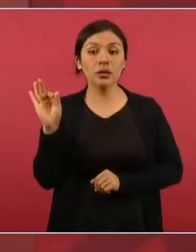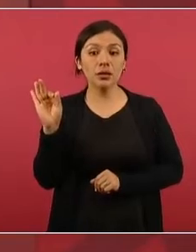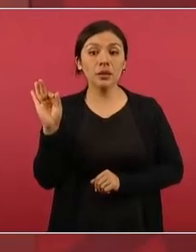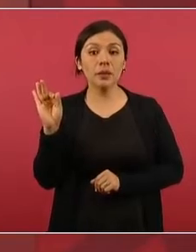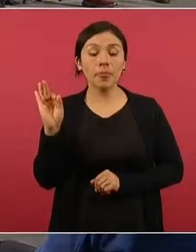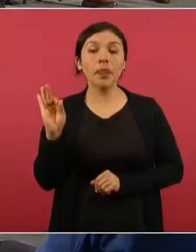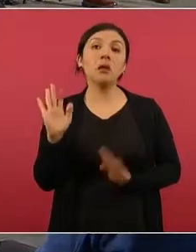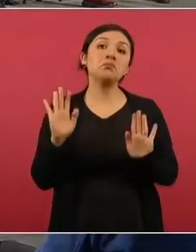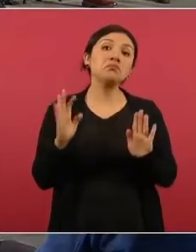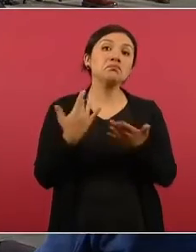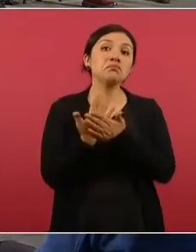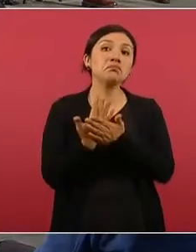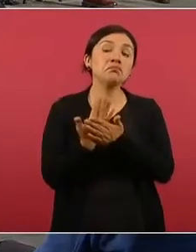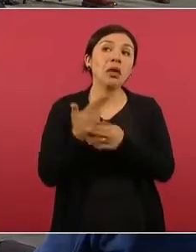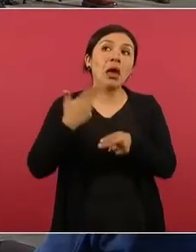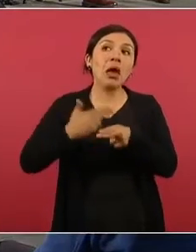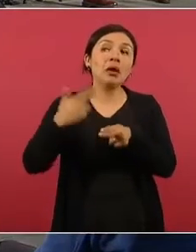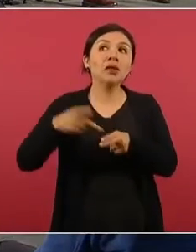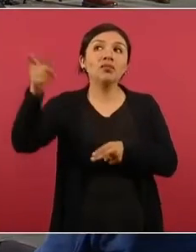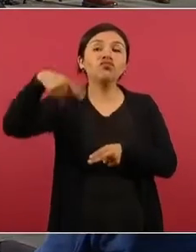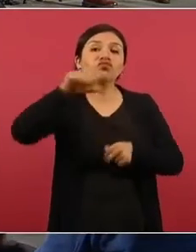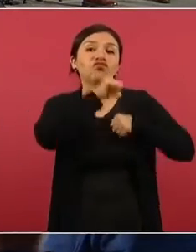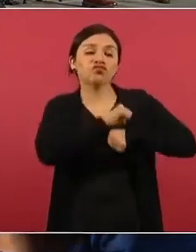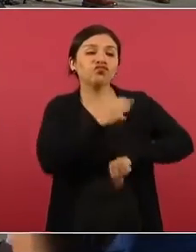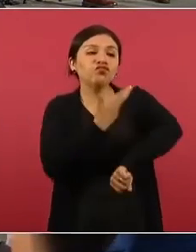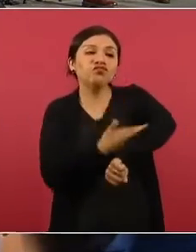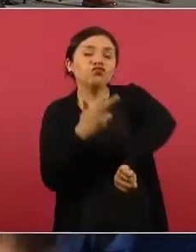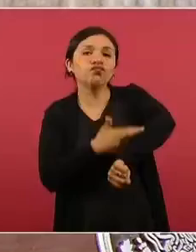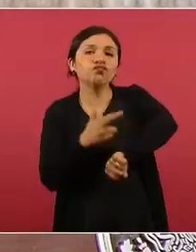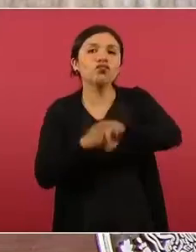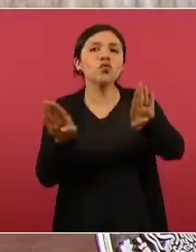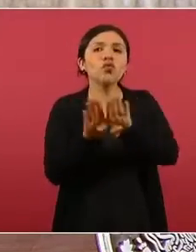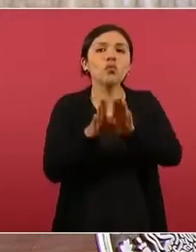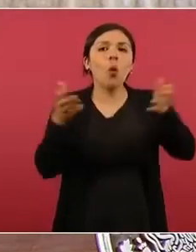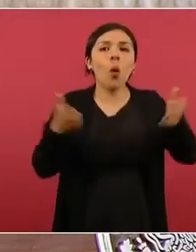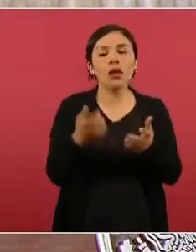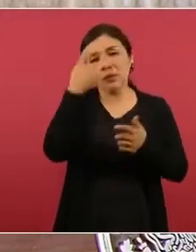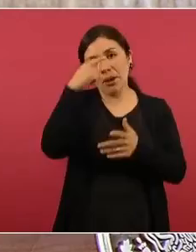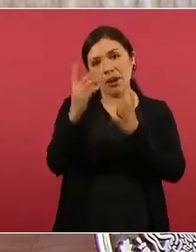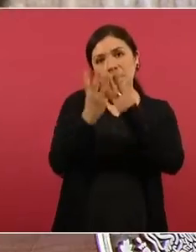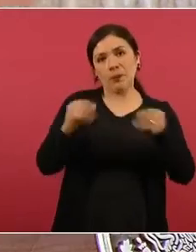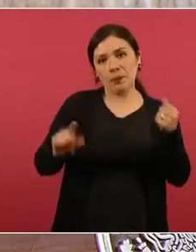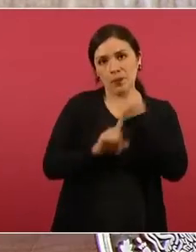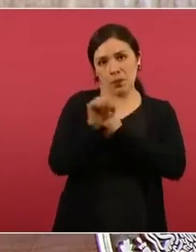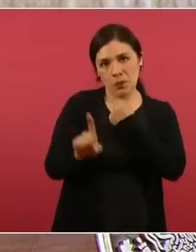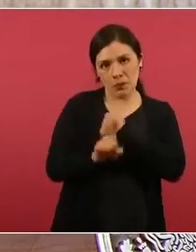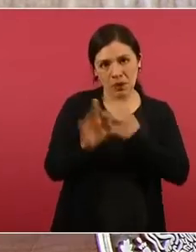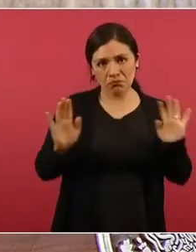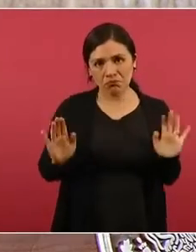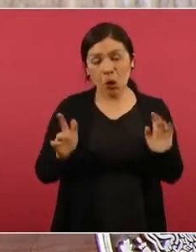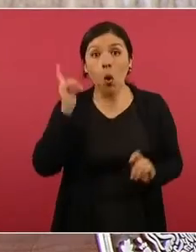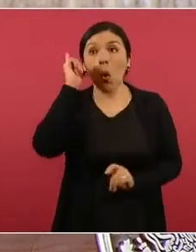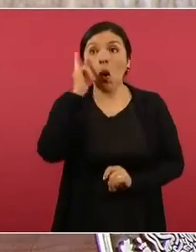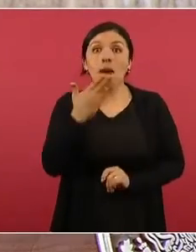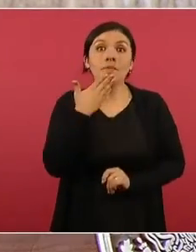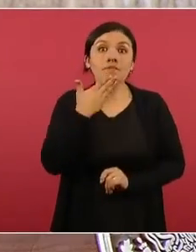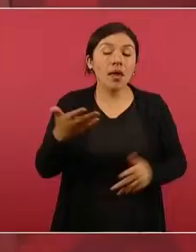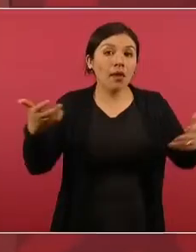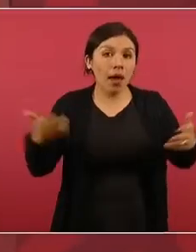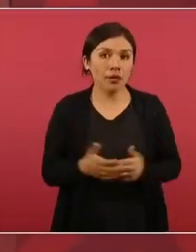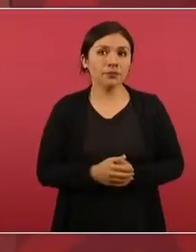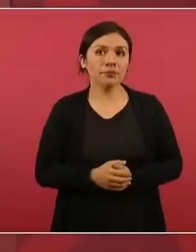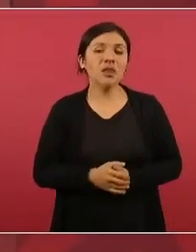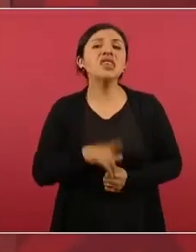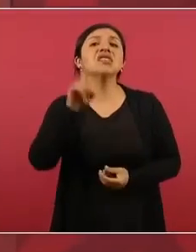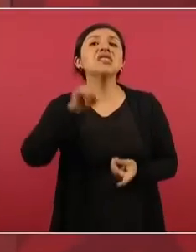y esperar a que la autoridad competente resuelva, y ojalá y resuelvan bien. La autoridad como